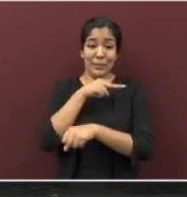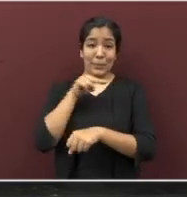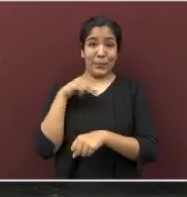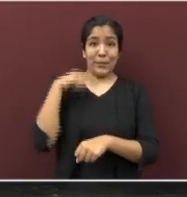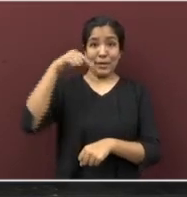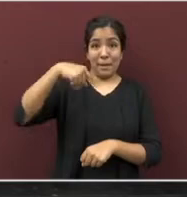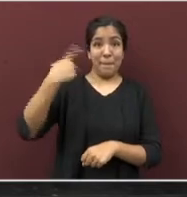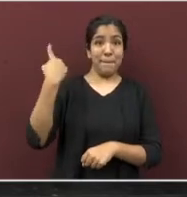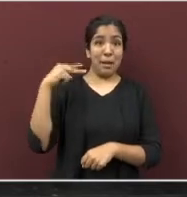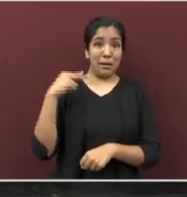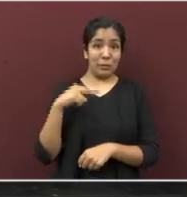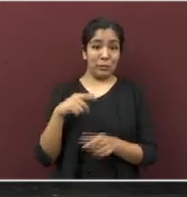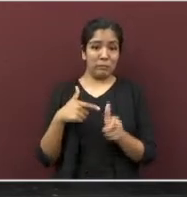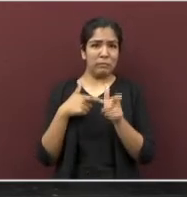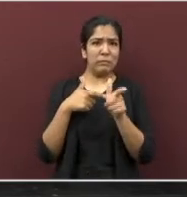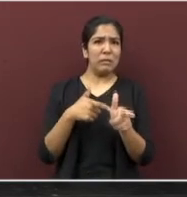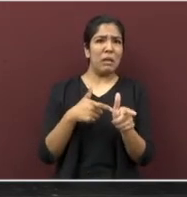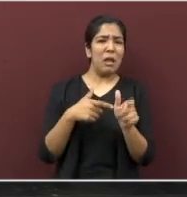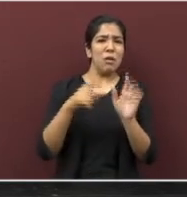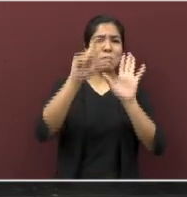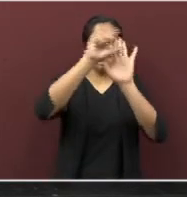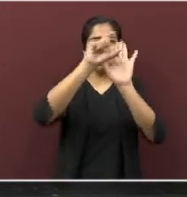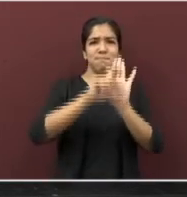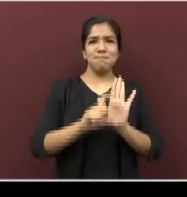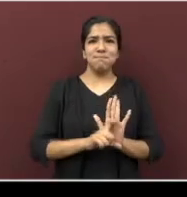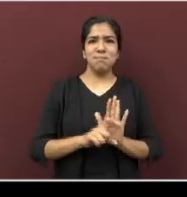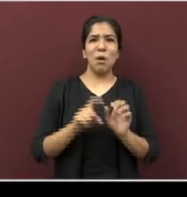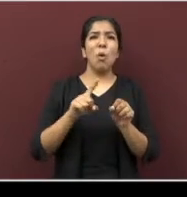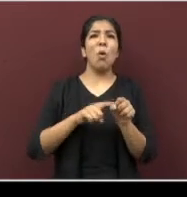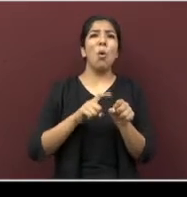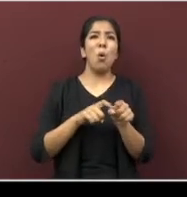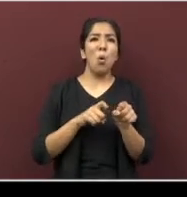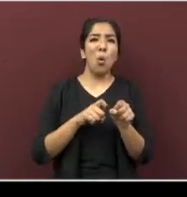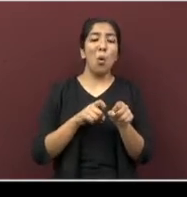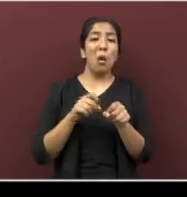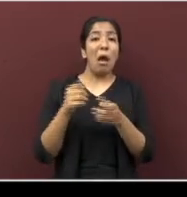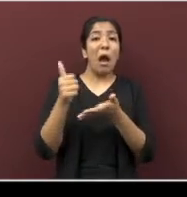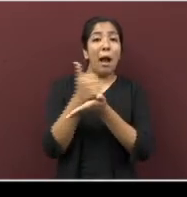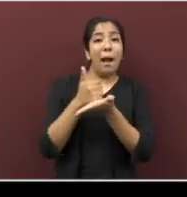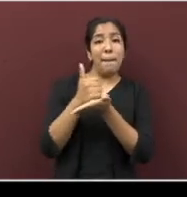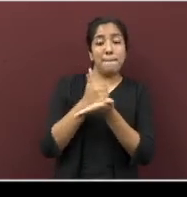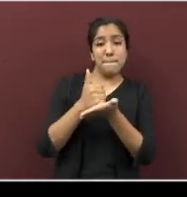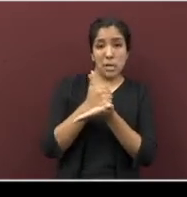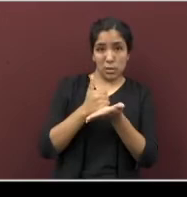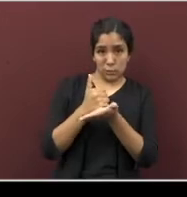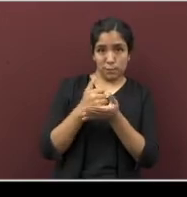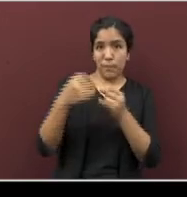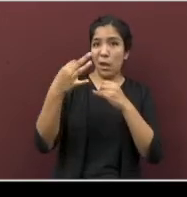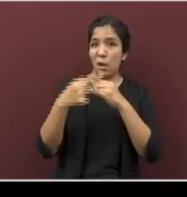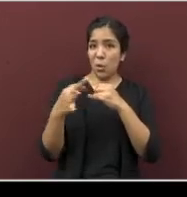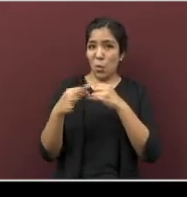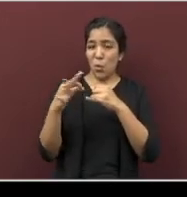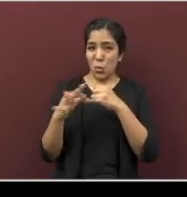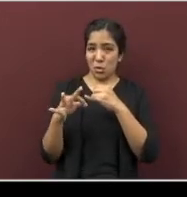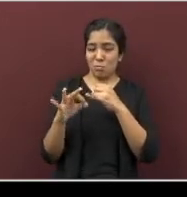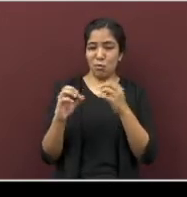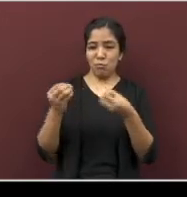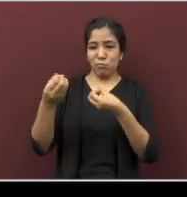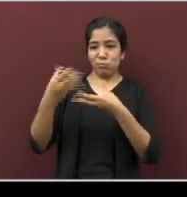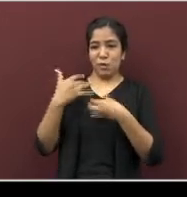semáforo amarillo de riesgo medio de acuerdo con el último reporte federal y a nivel